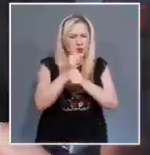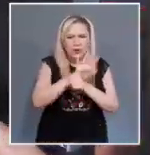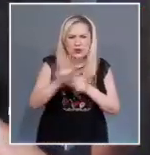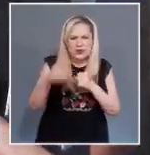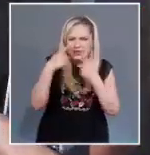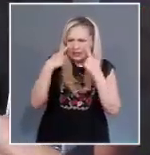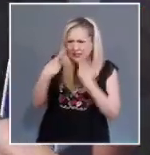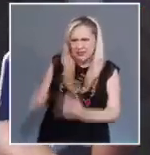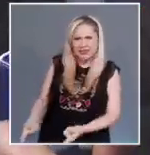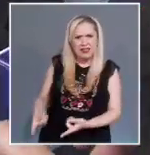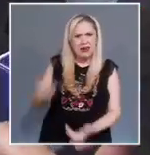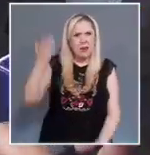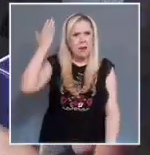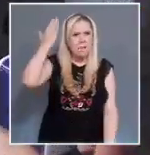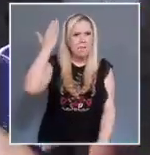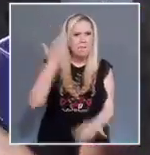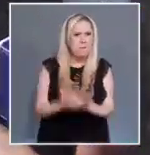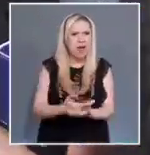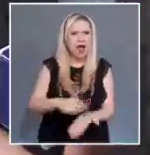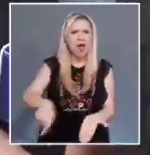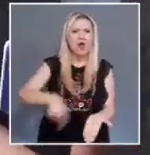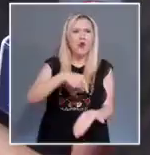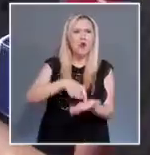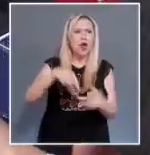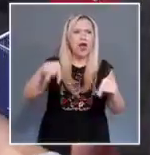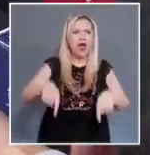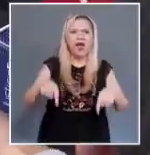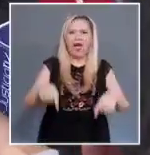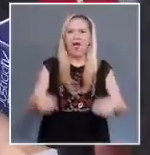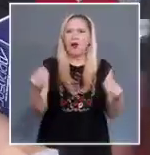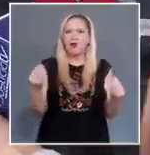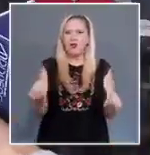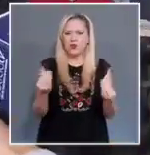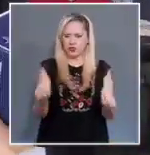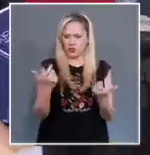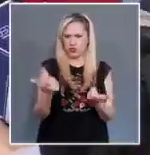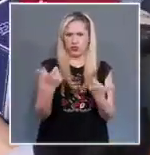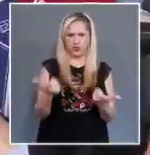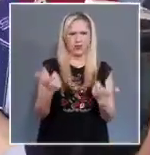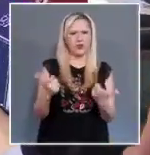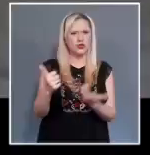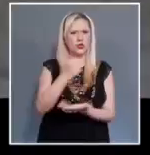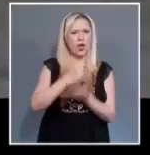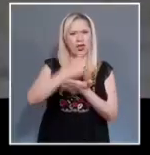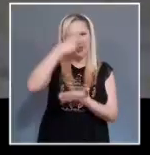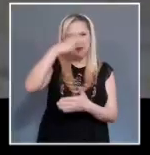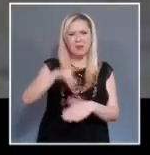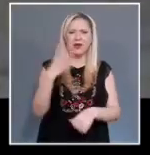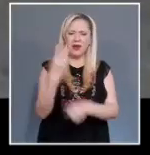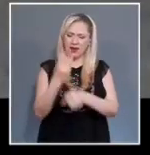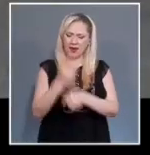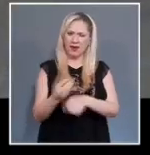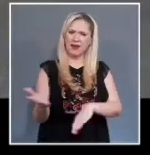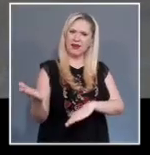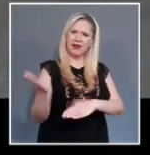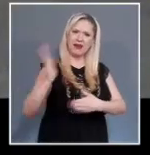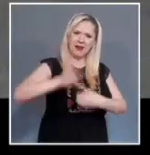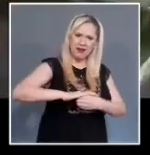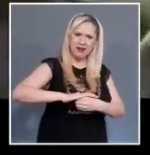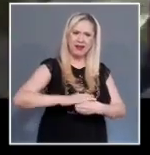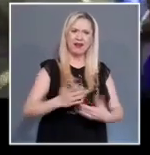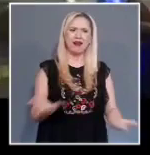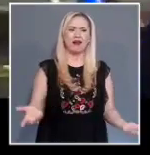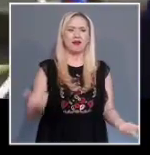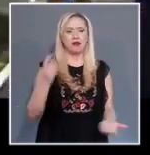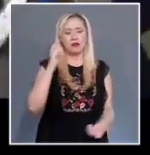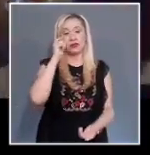un lugar donde genera tanta economía como para poder tapar esas coladeras. El abogado del caso dijo que a través de